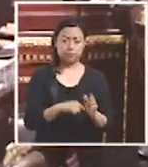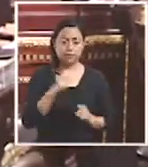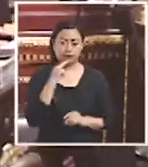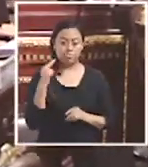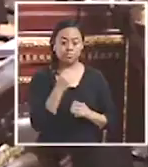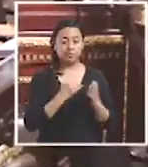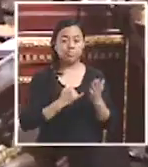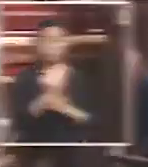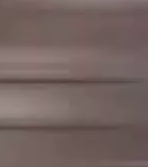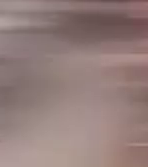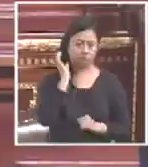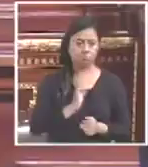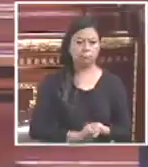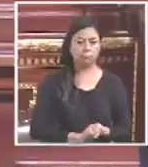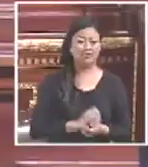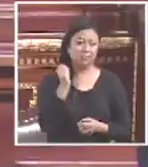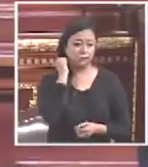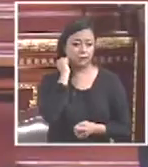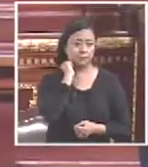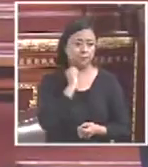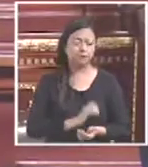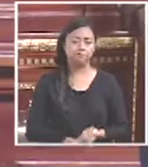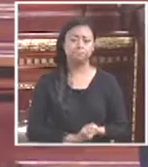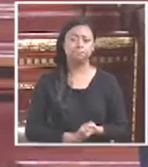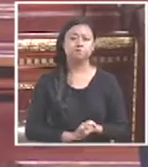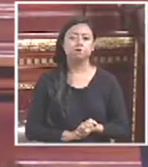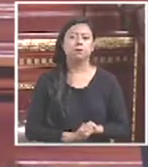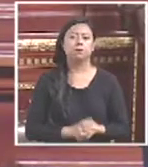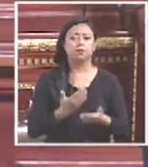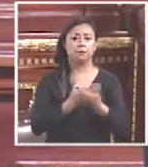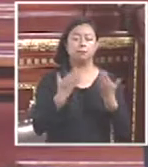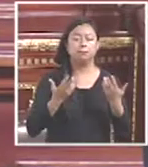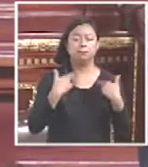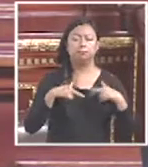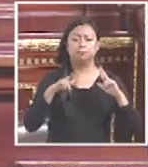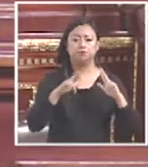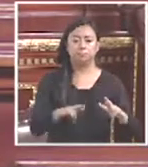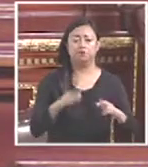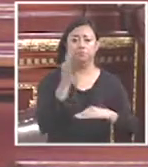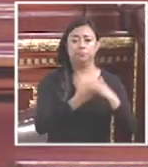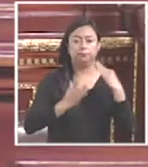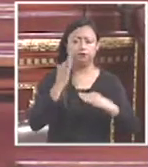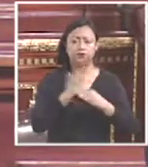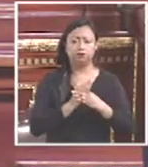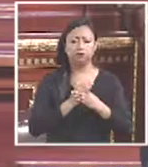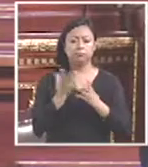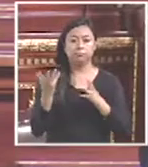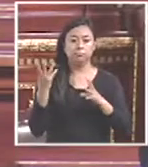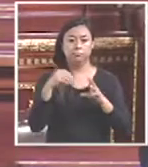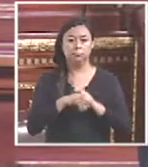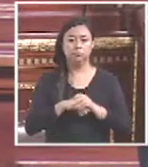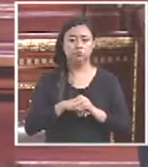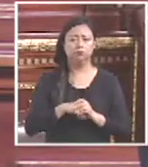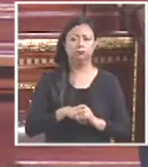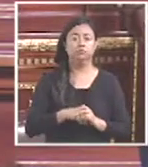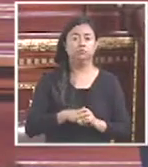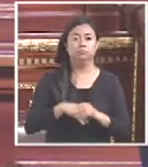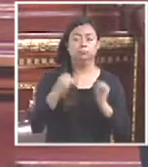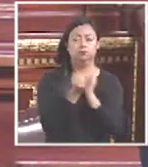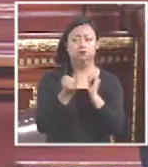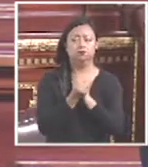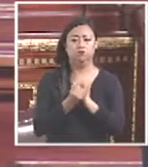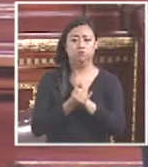representación proporcional. Para poder garantizar la representatividad de todos, incluidas la diversidad y